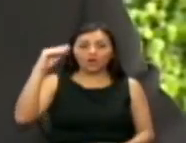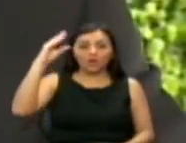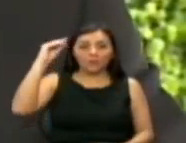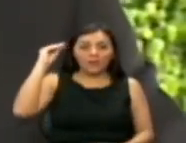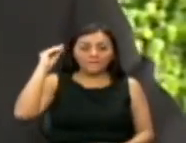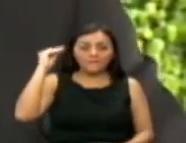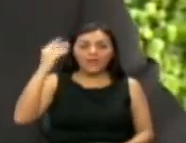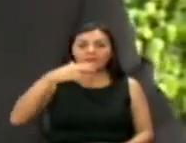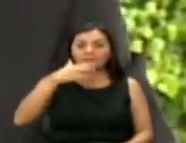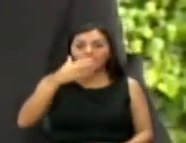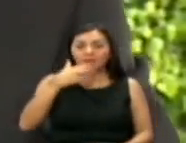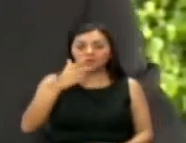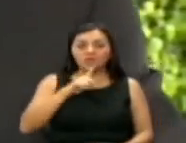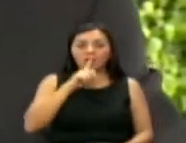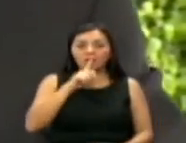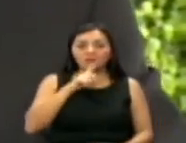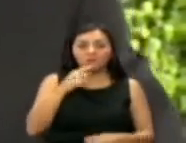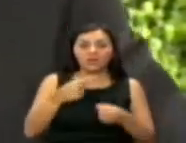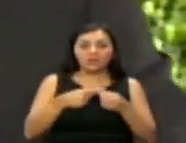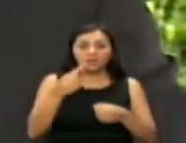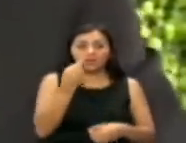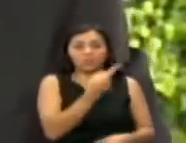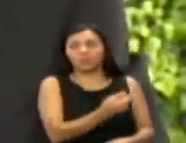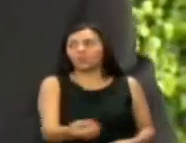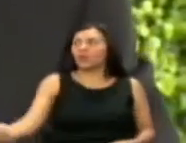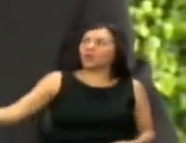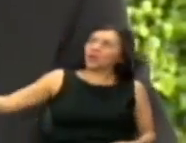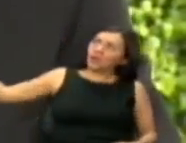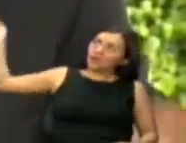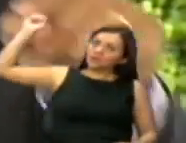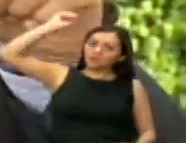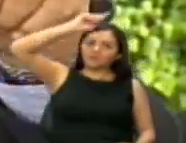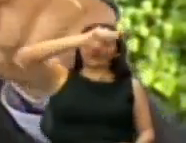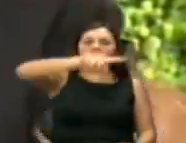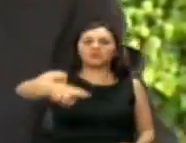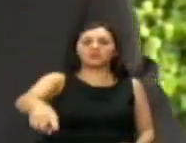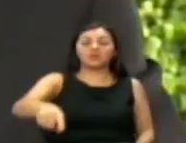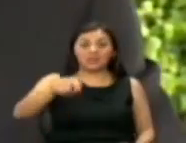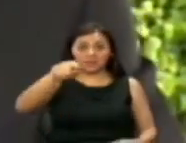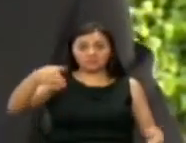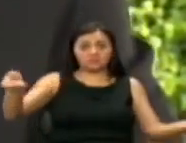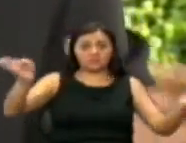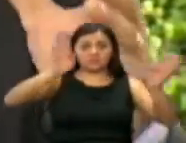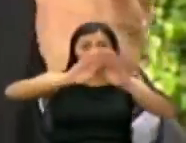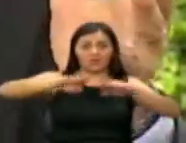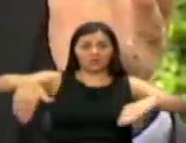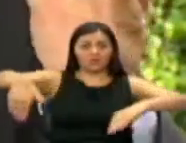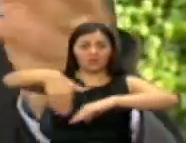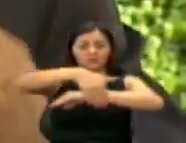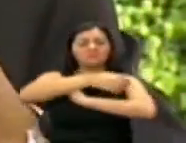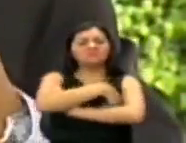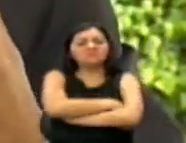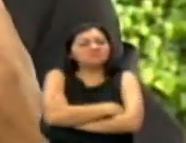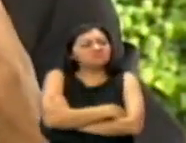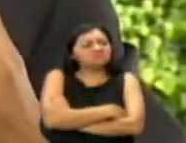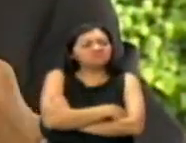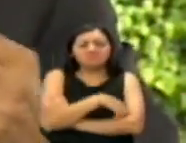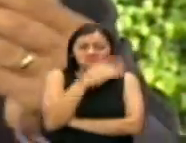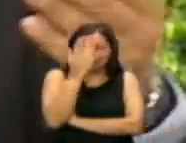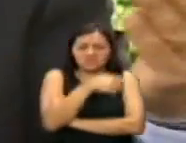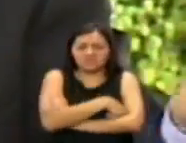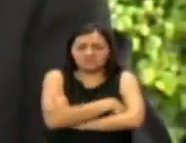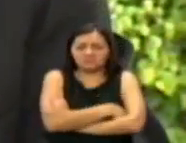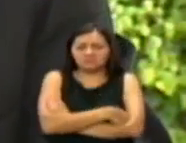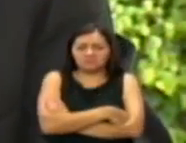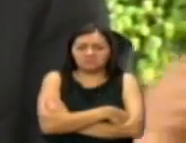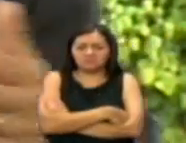Tacunga, Quito, si no tiene que dar un vueltón, ¿verdad? Bajar a la costa, subir de nuevo, etc. Eso cerraron. Y no entendemos por qué, con una agresividad, porque